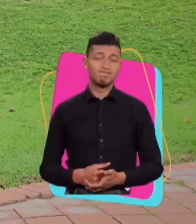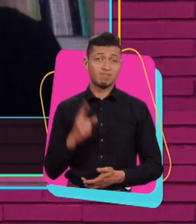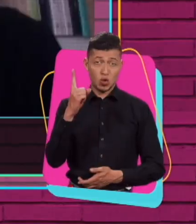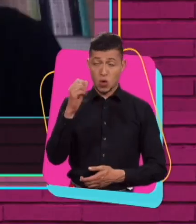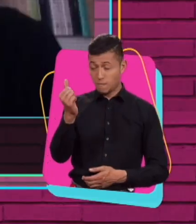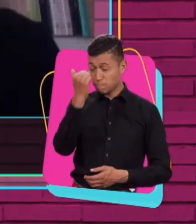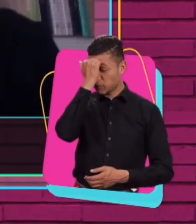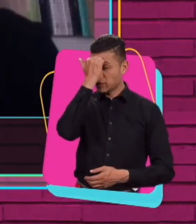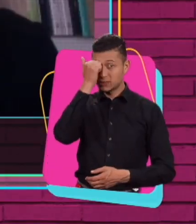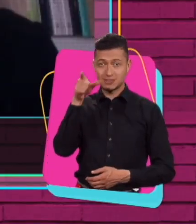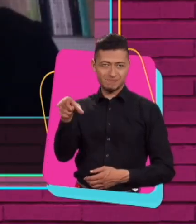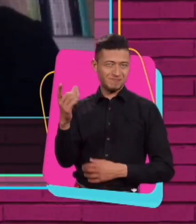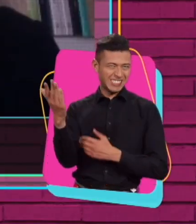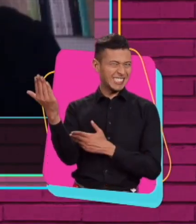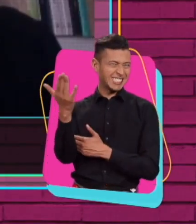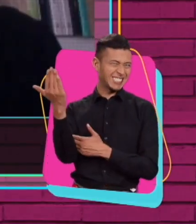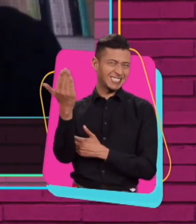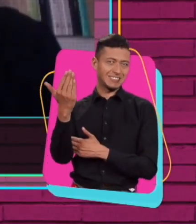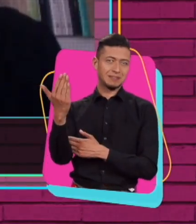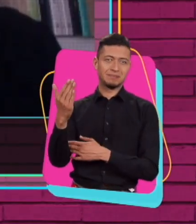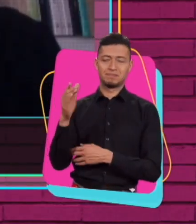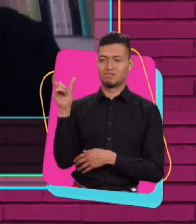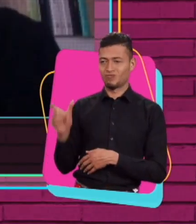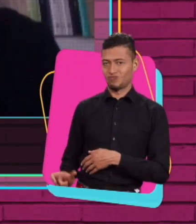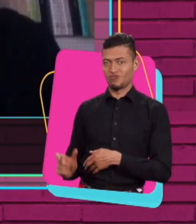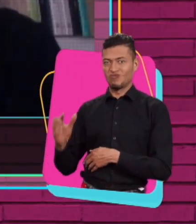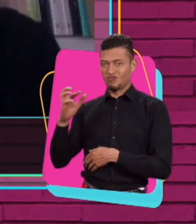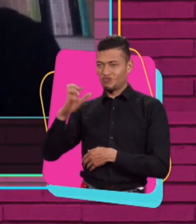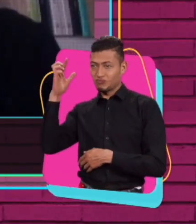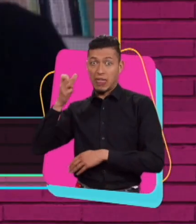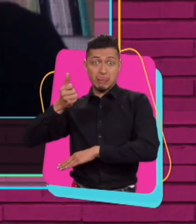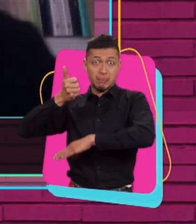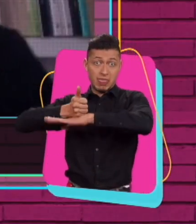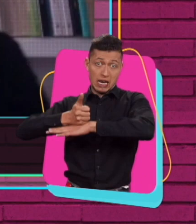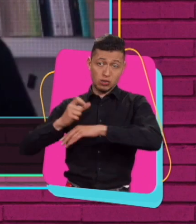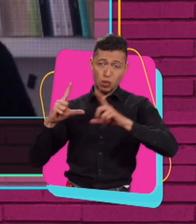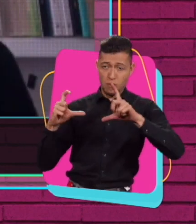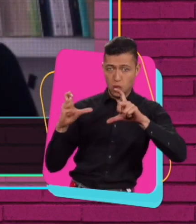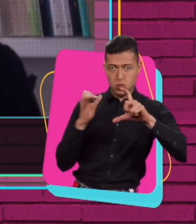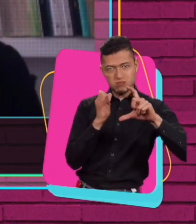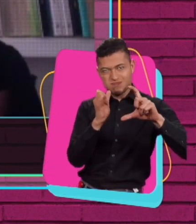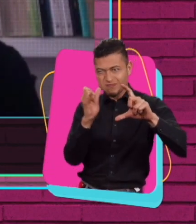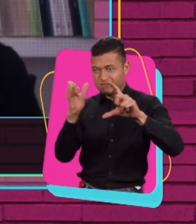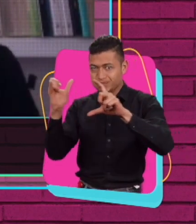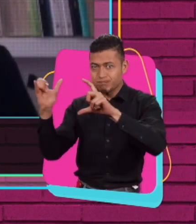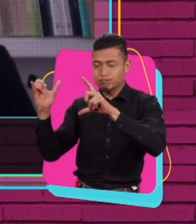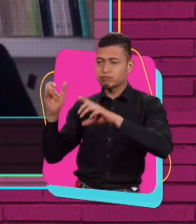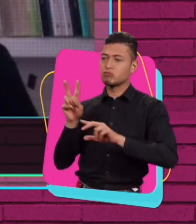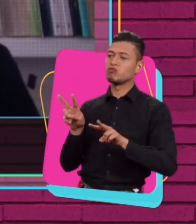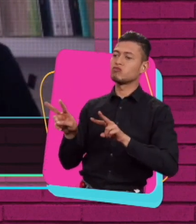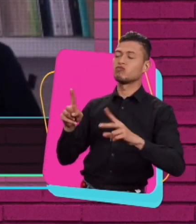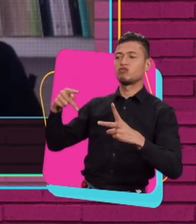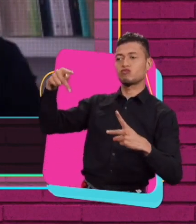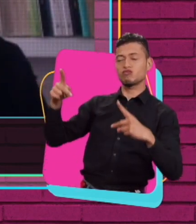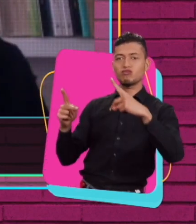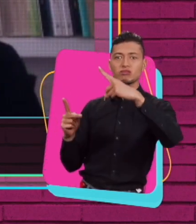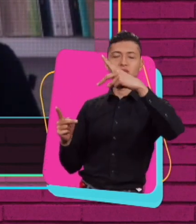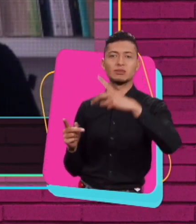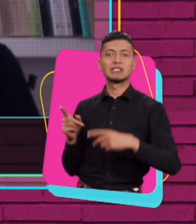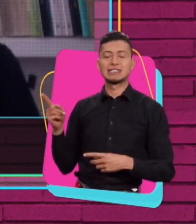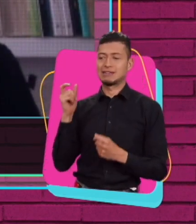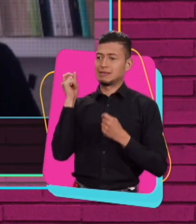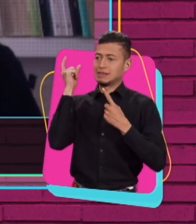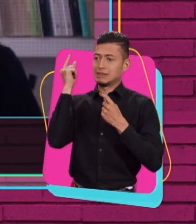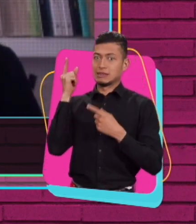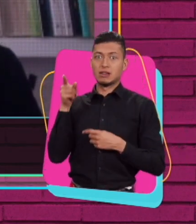Lo fundamental de un cineasta y en este caso de un director de fotografía es